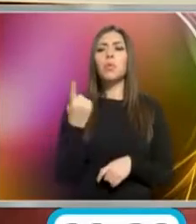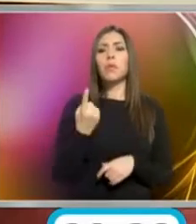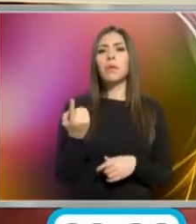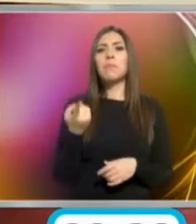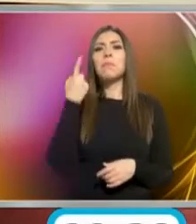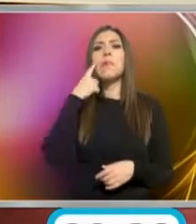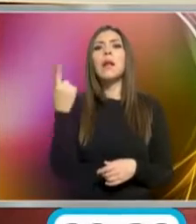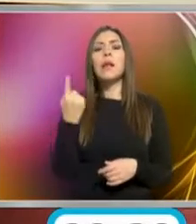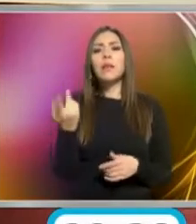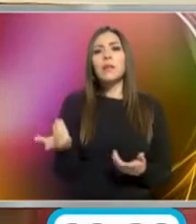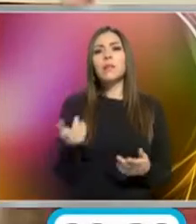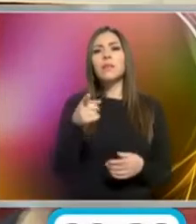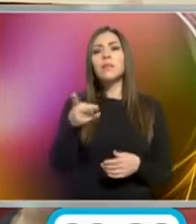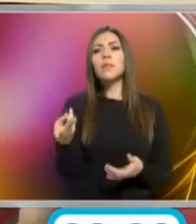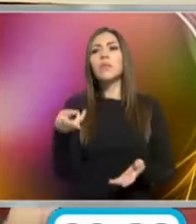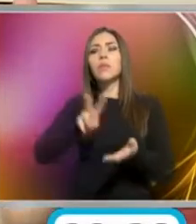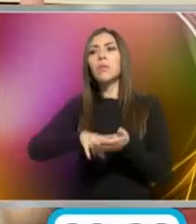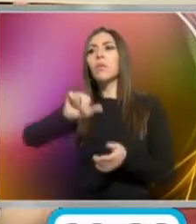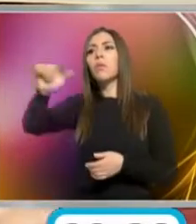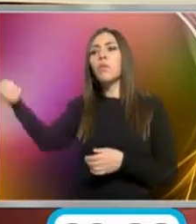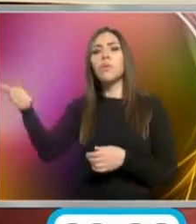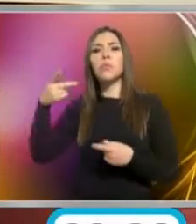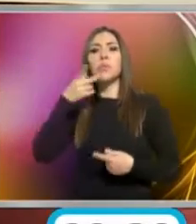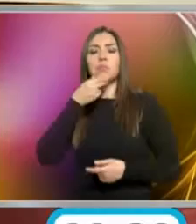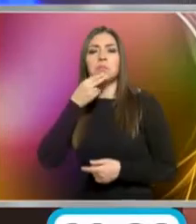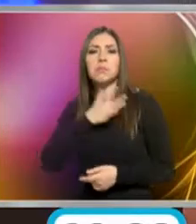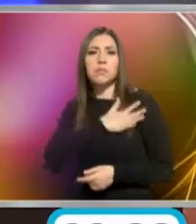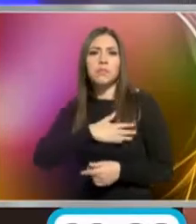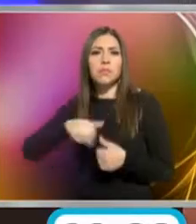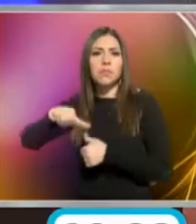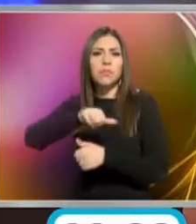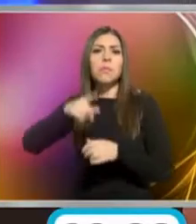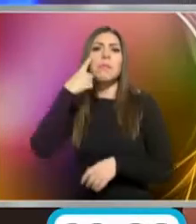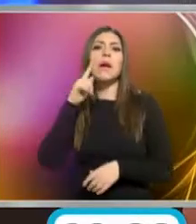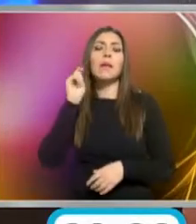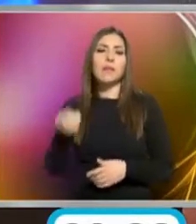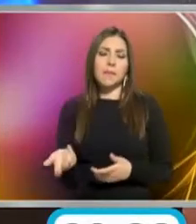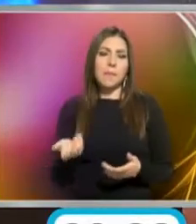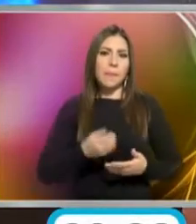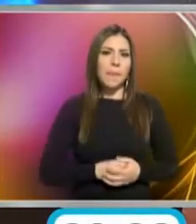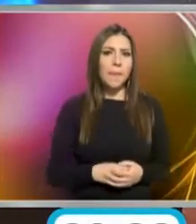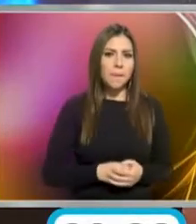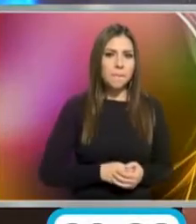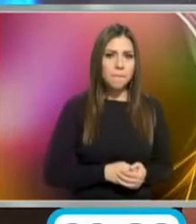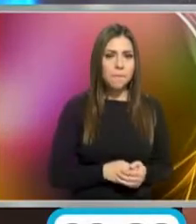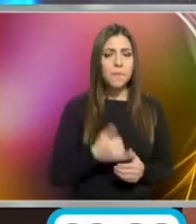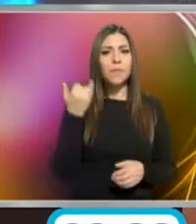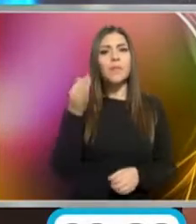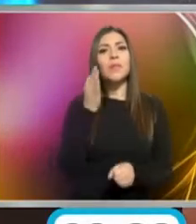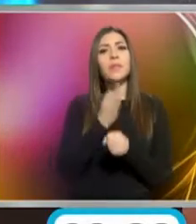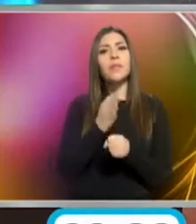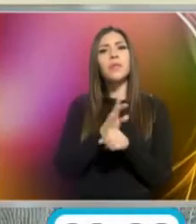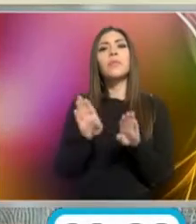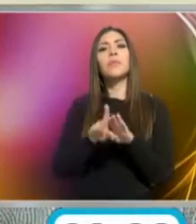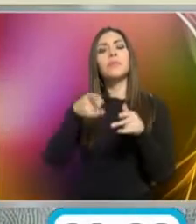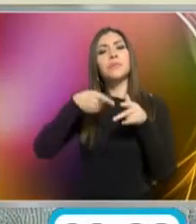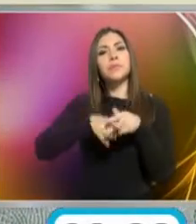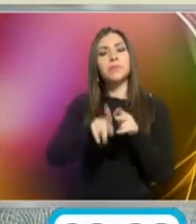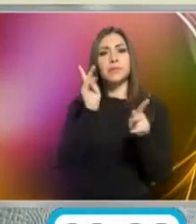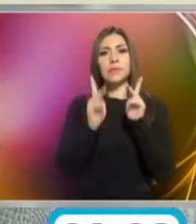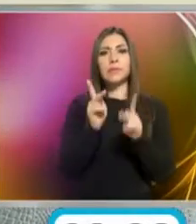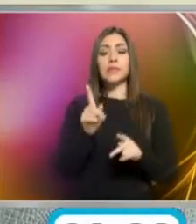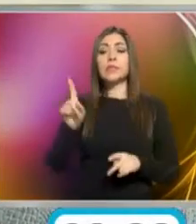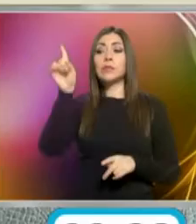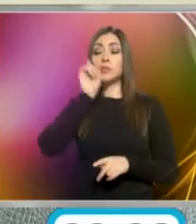teniendo esta experiencia doble o triple, porque. Por Híjole, supuesto. ¿no? En la Oigan, vida. y ya que empezamos esta sección hablando de hombres y